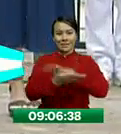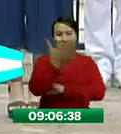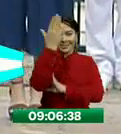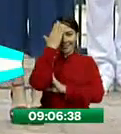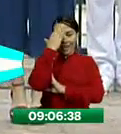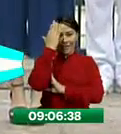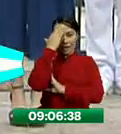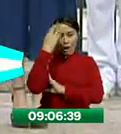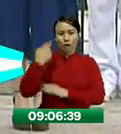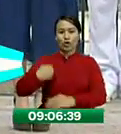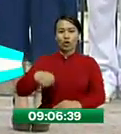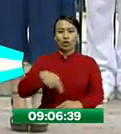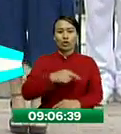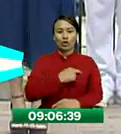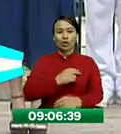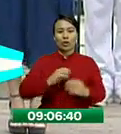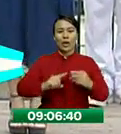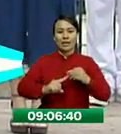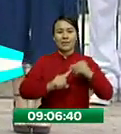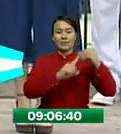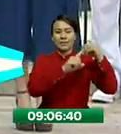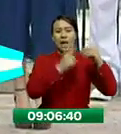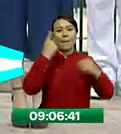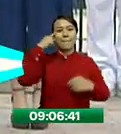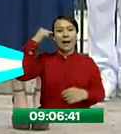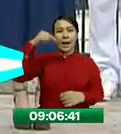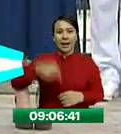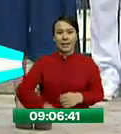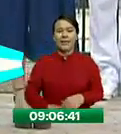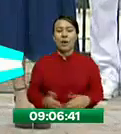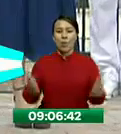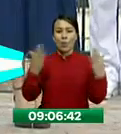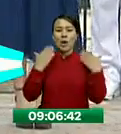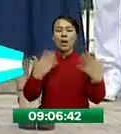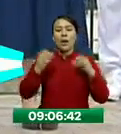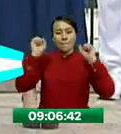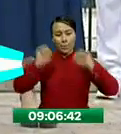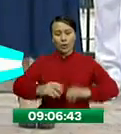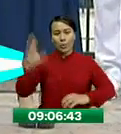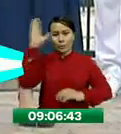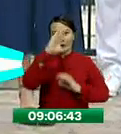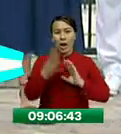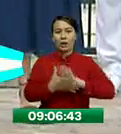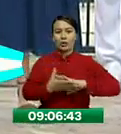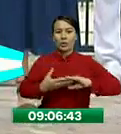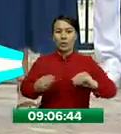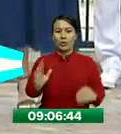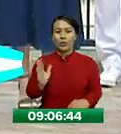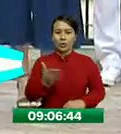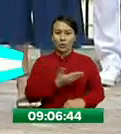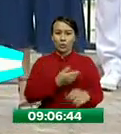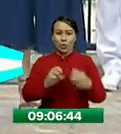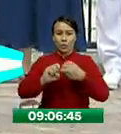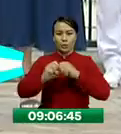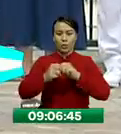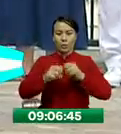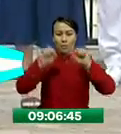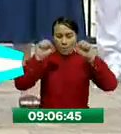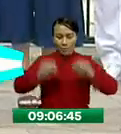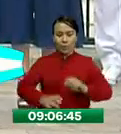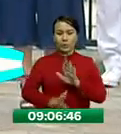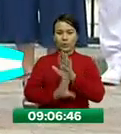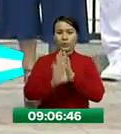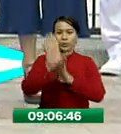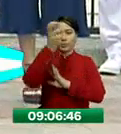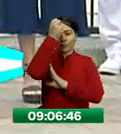que somos parte, pero también de la solución de los problemas y que juntos, unidos,